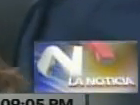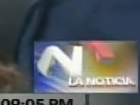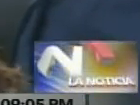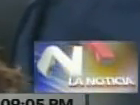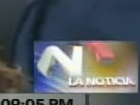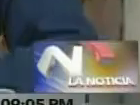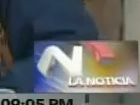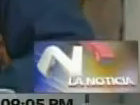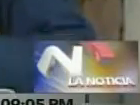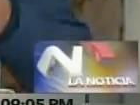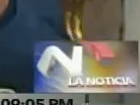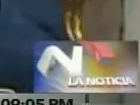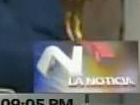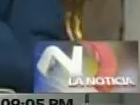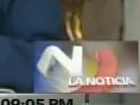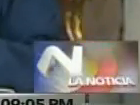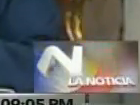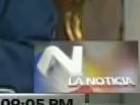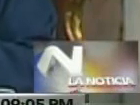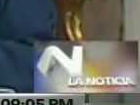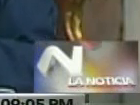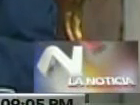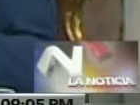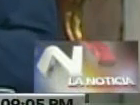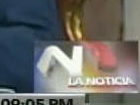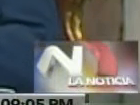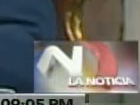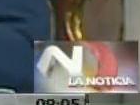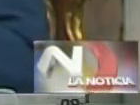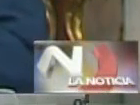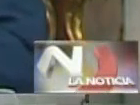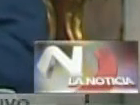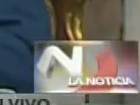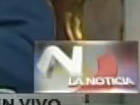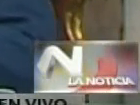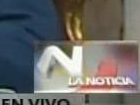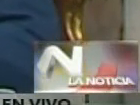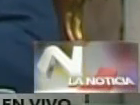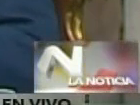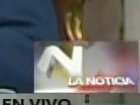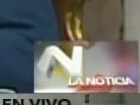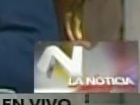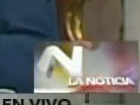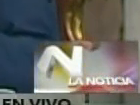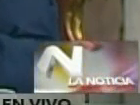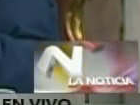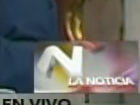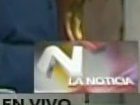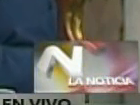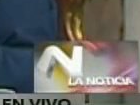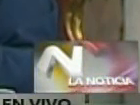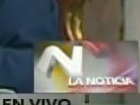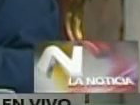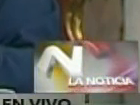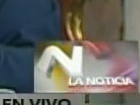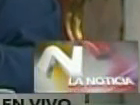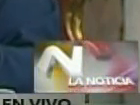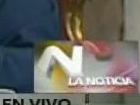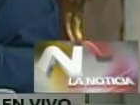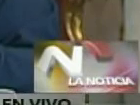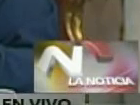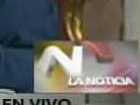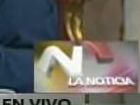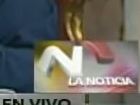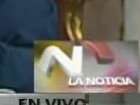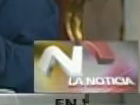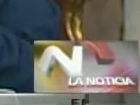Que han asumido la responsabilidad desde el urbano, impulsar todos los procesos productivos